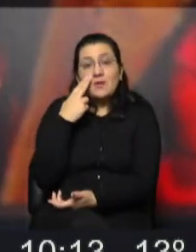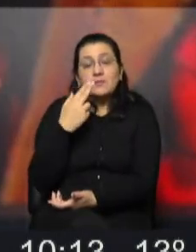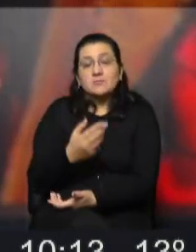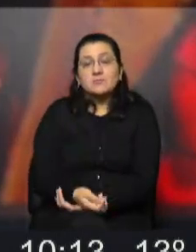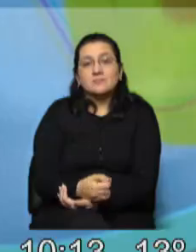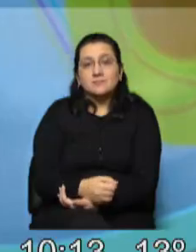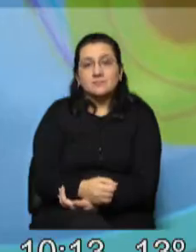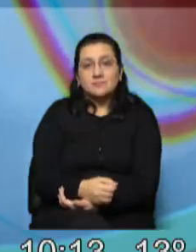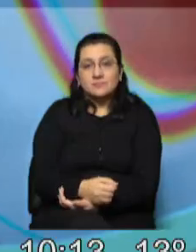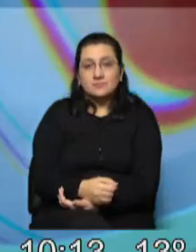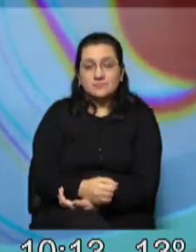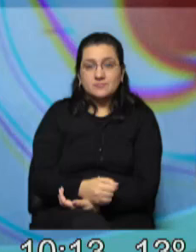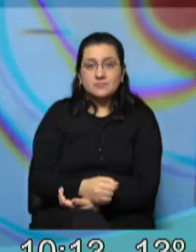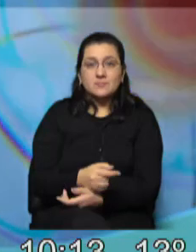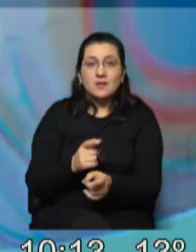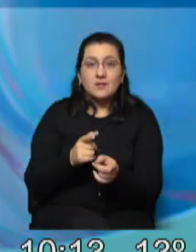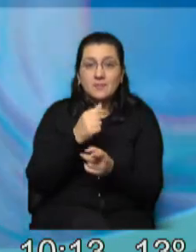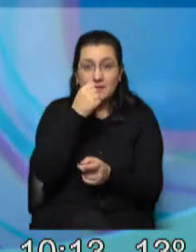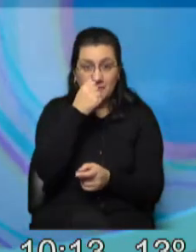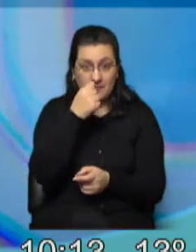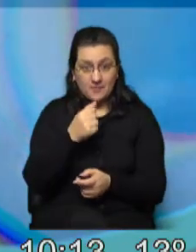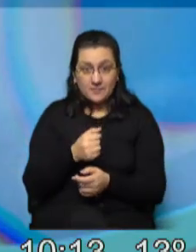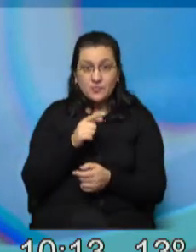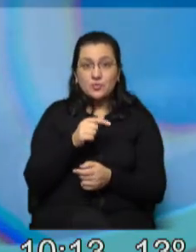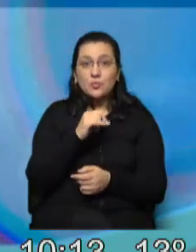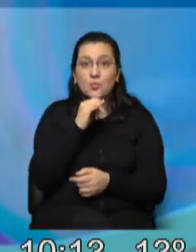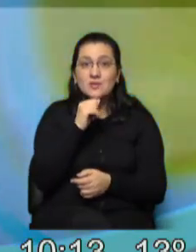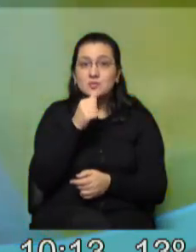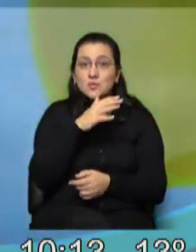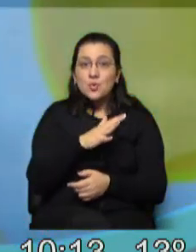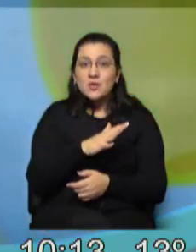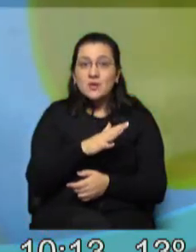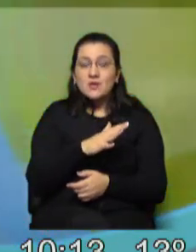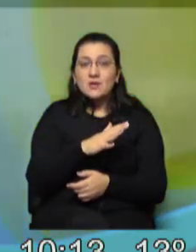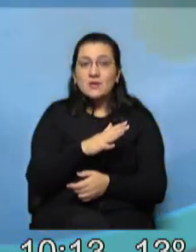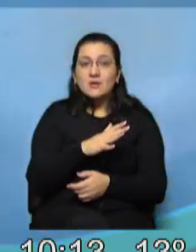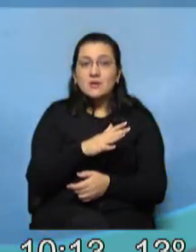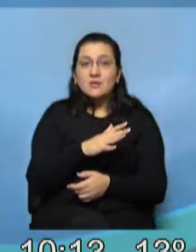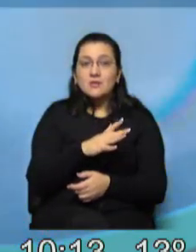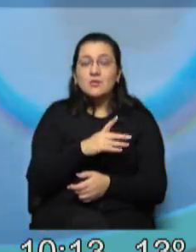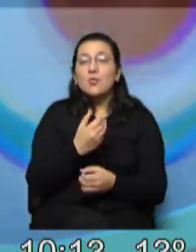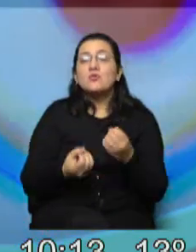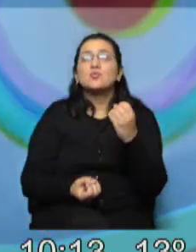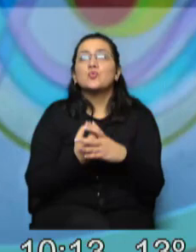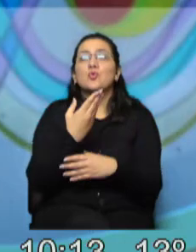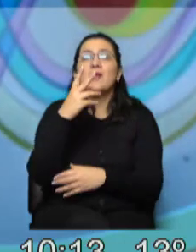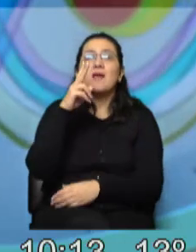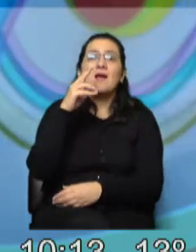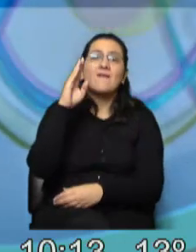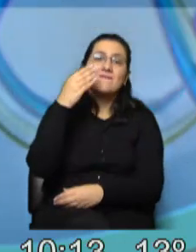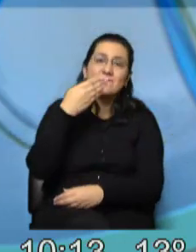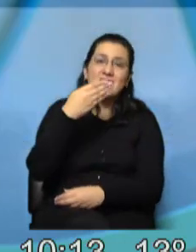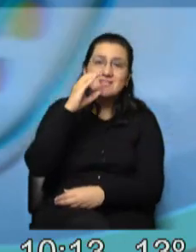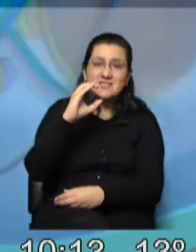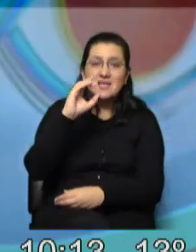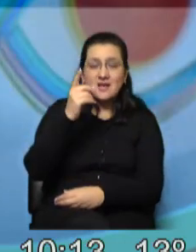con eso. Algo de lo que sos también y lo que has traído en tu historia es esto de que es el nacimiento de la BCG, ¿no? Esto de que la